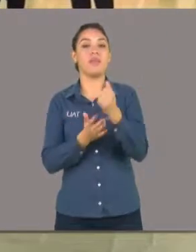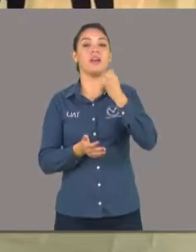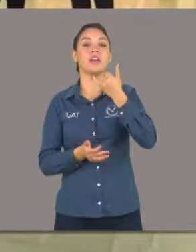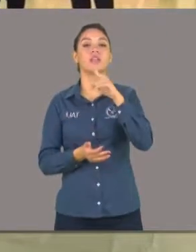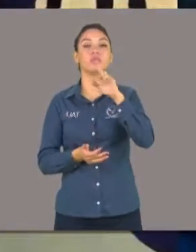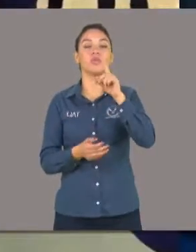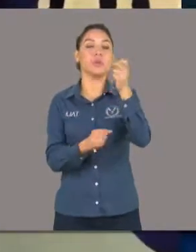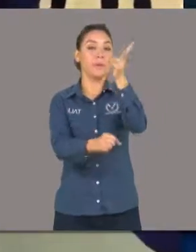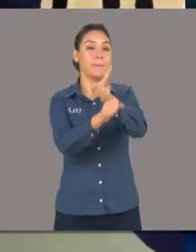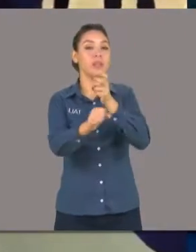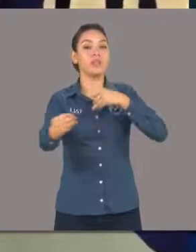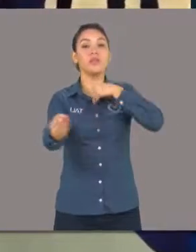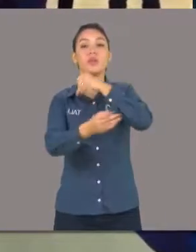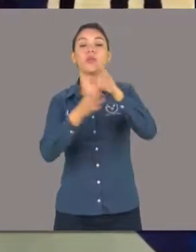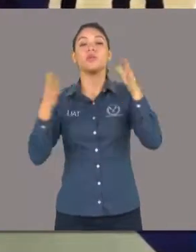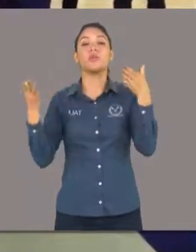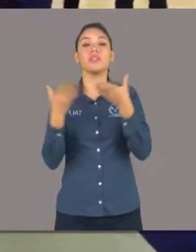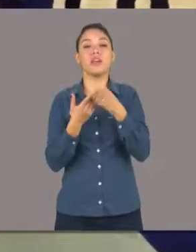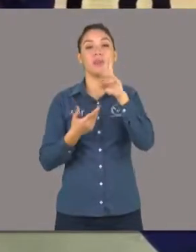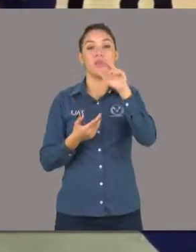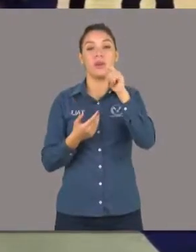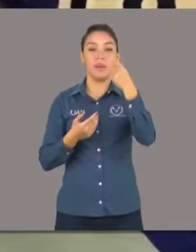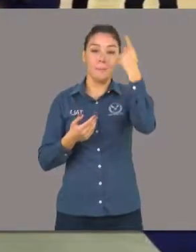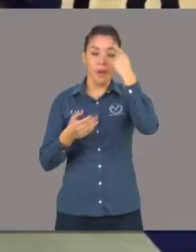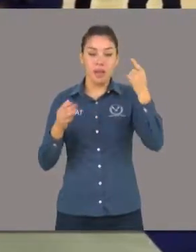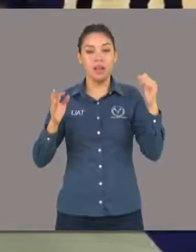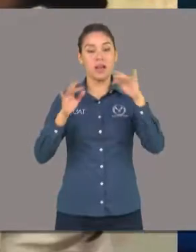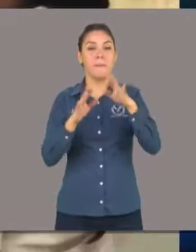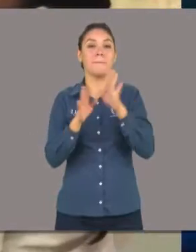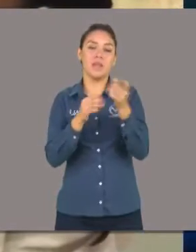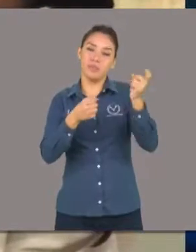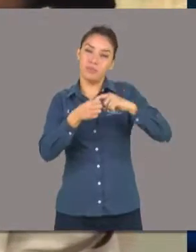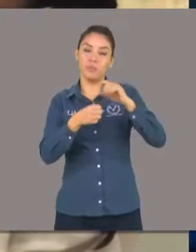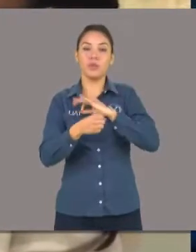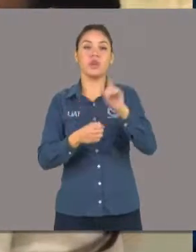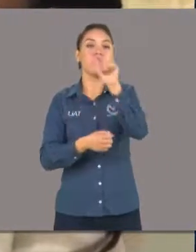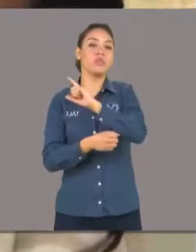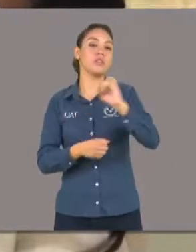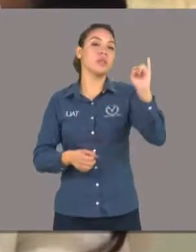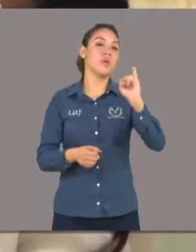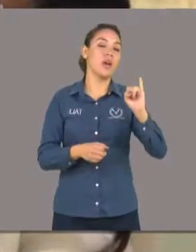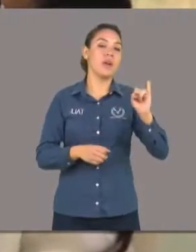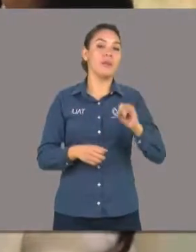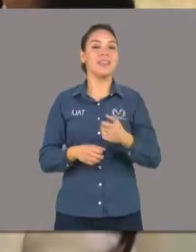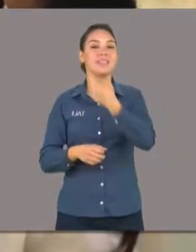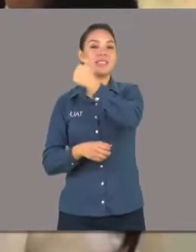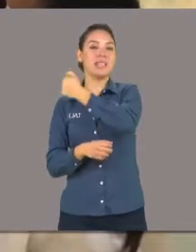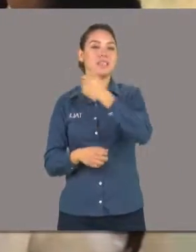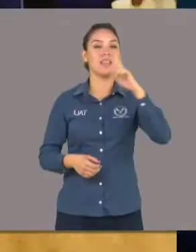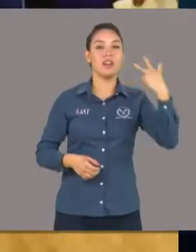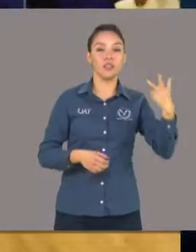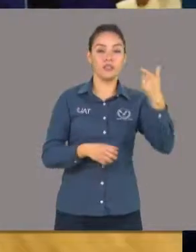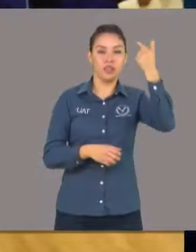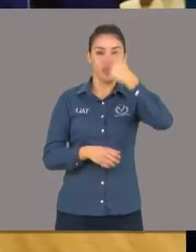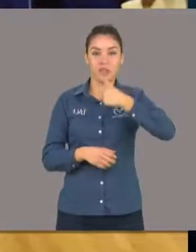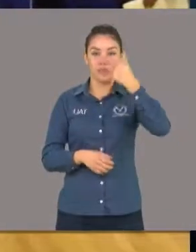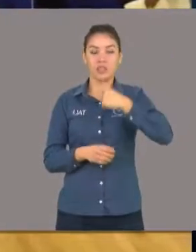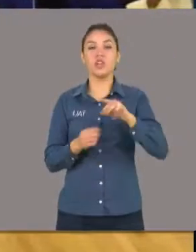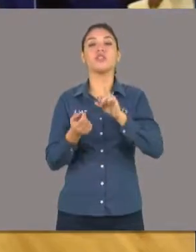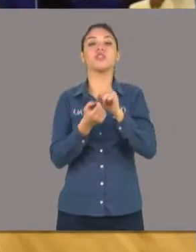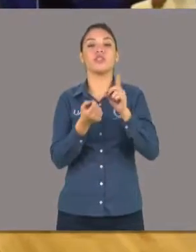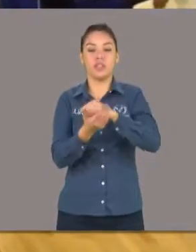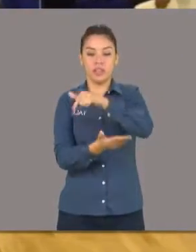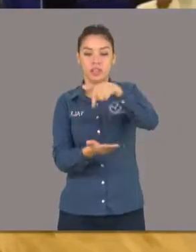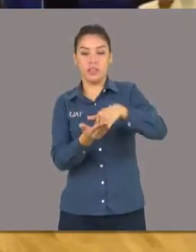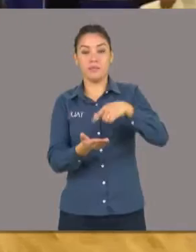judogi e invitan a la comunidad de la UAD a unirse a sus filas. Los entrenamientos son de lunes a jueves de 18 a 20 horas. El punto